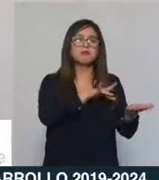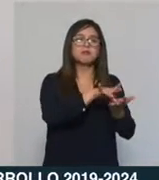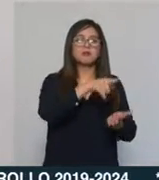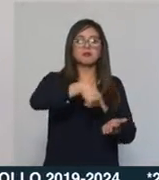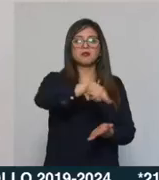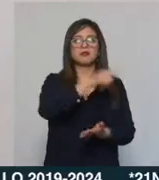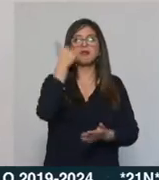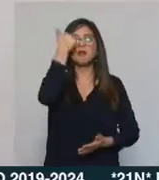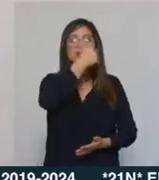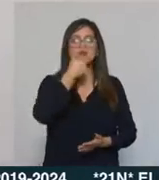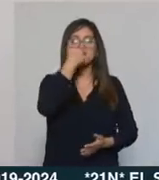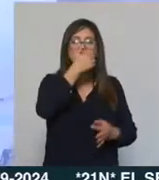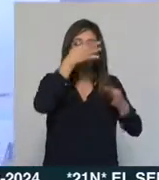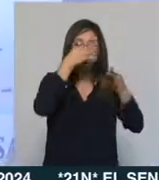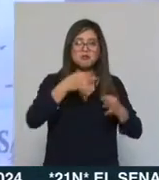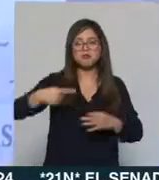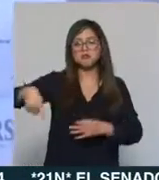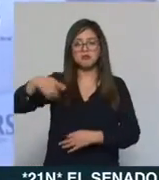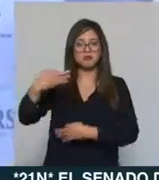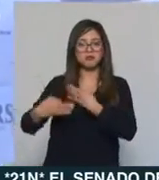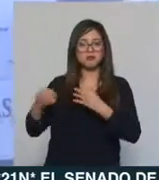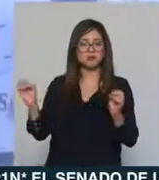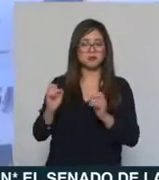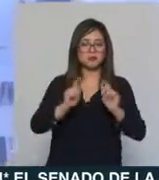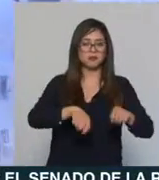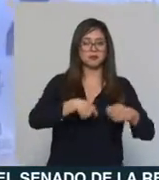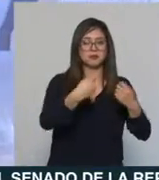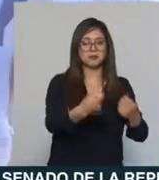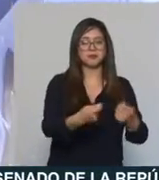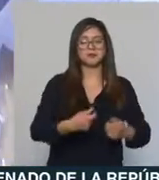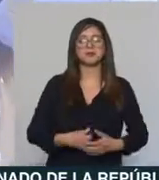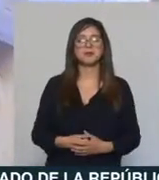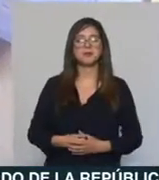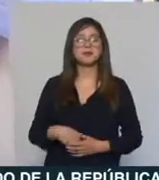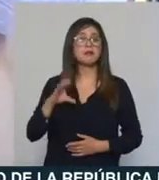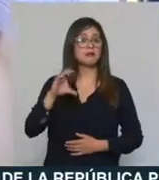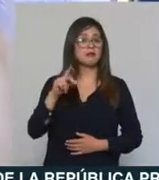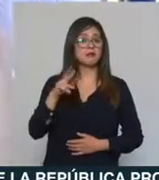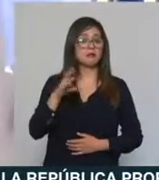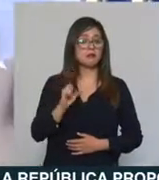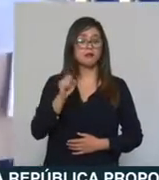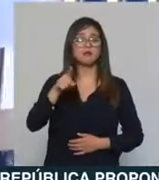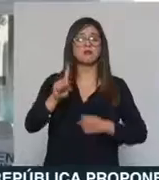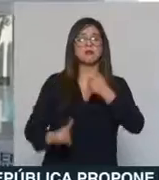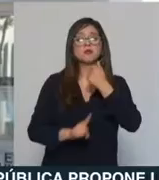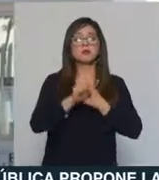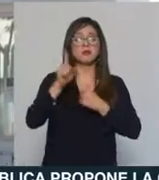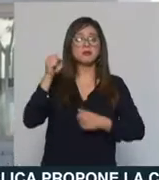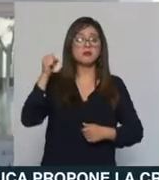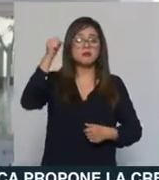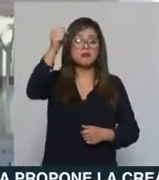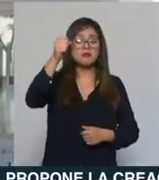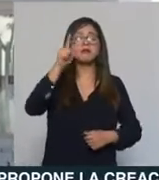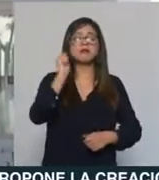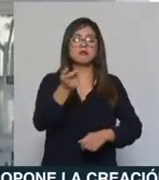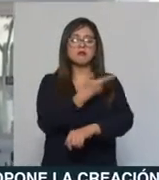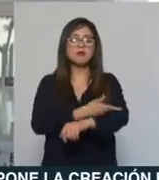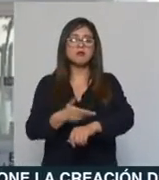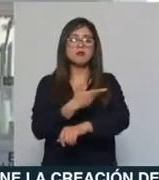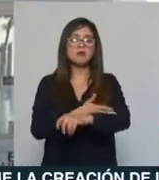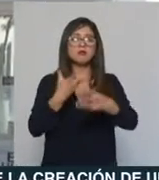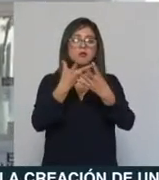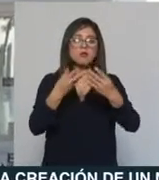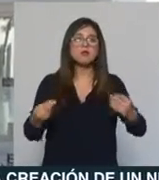respuesta favorable por parte del Poder Judicial. Carlos Alberto Rosas destacó que este tipo de conflictos solo tienen solución entre las